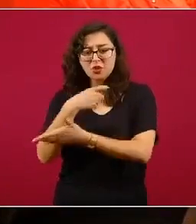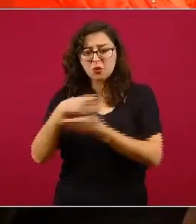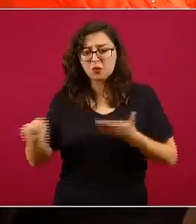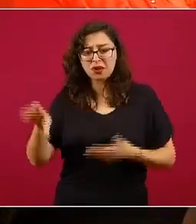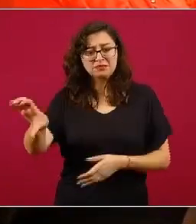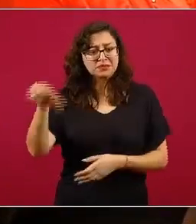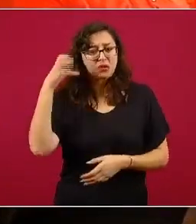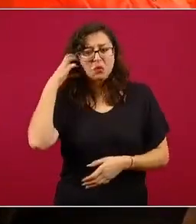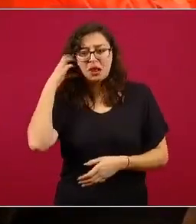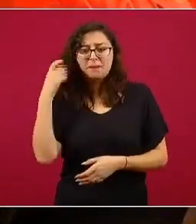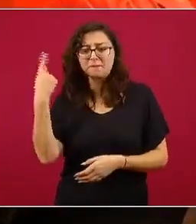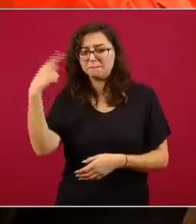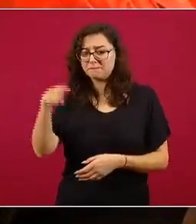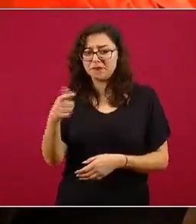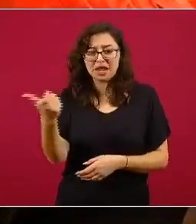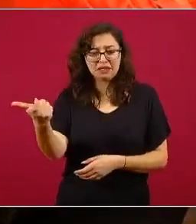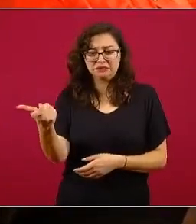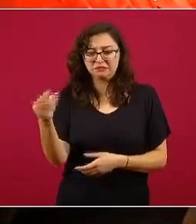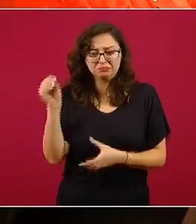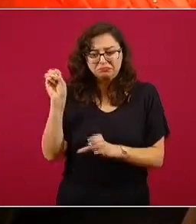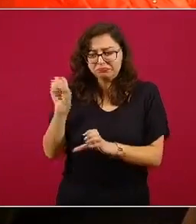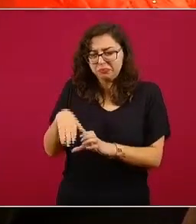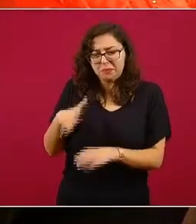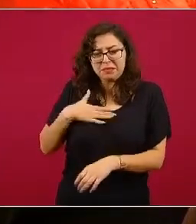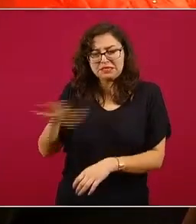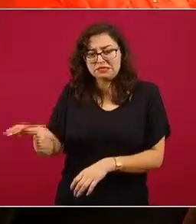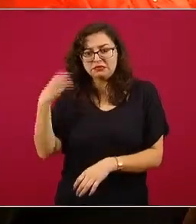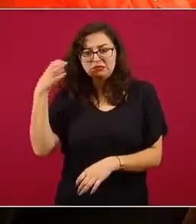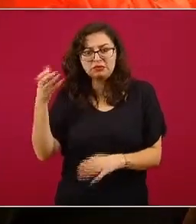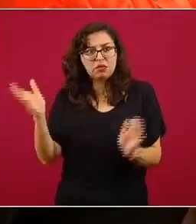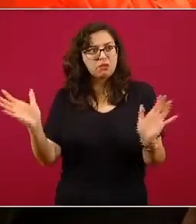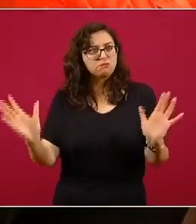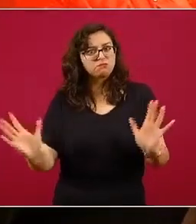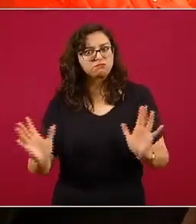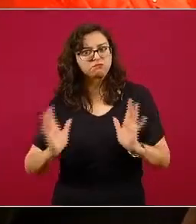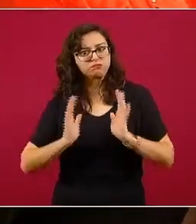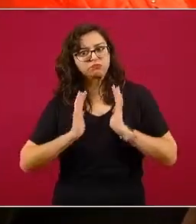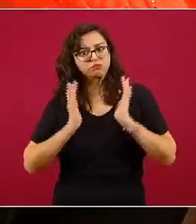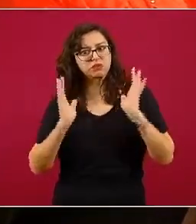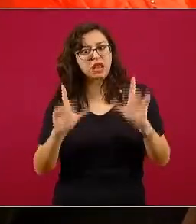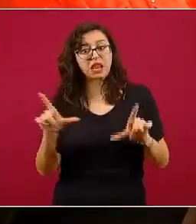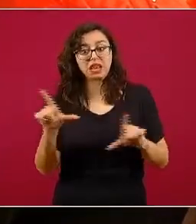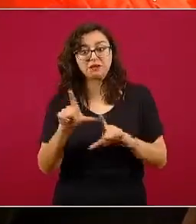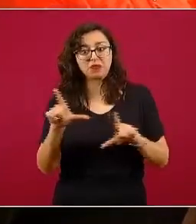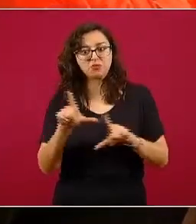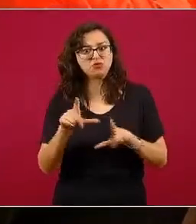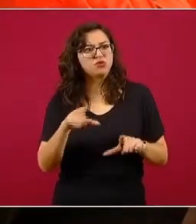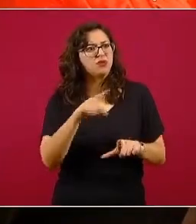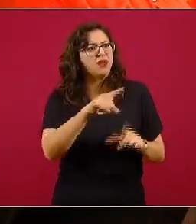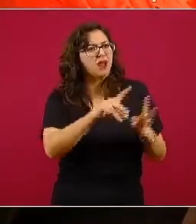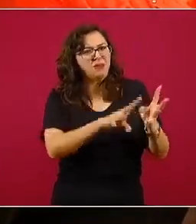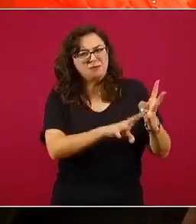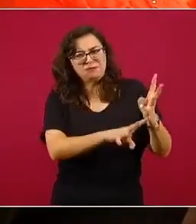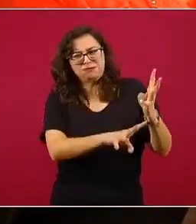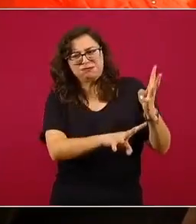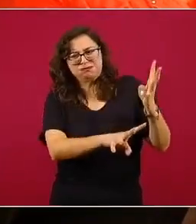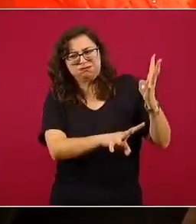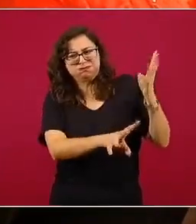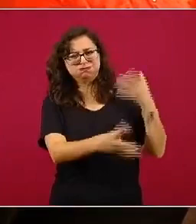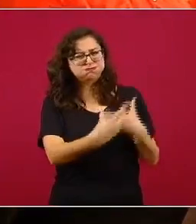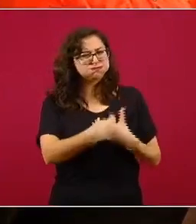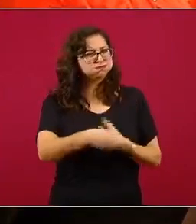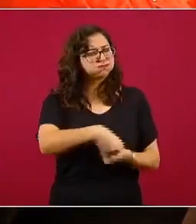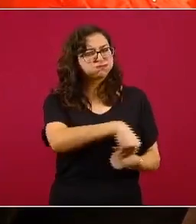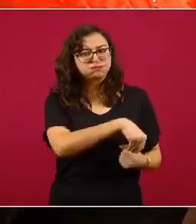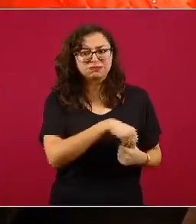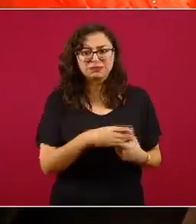una plaza, y me sorprendí la cantidad que había en esta tienda departamental de Liverpool. Filas completas. Doctor, ¿el